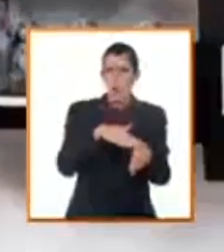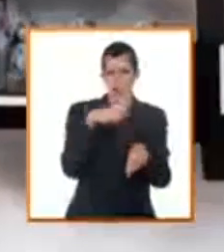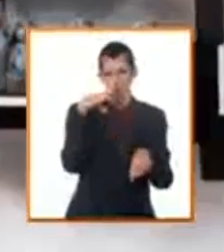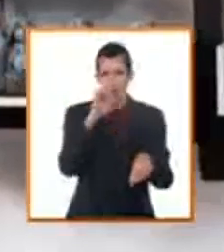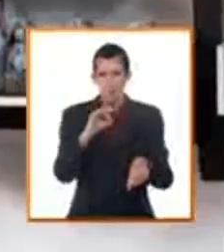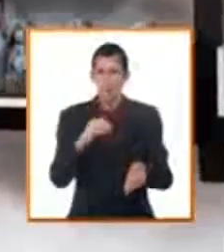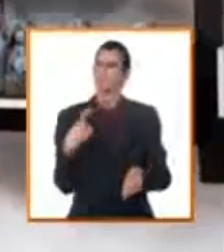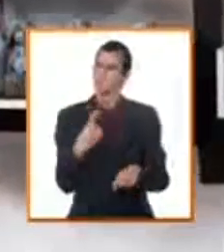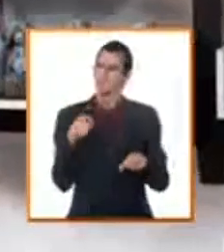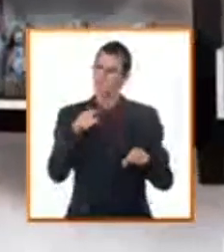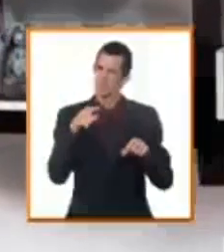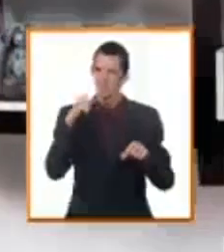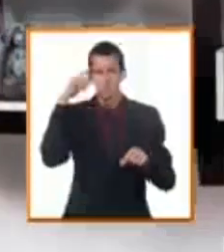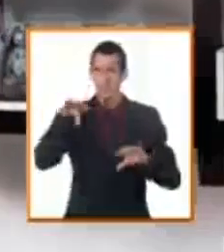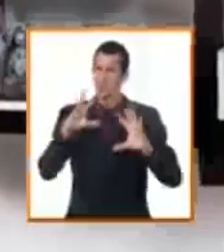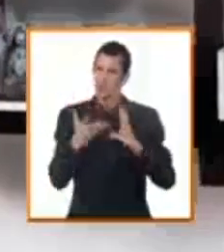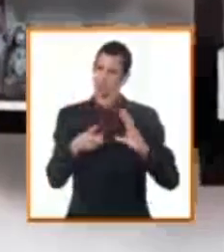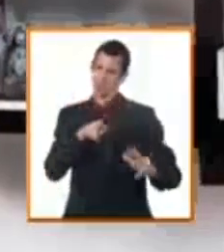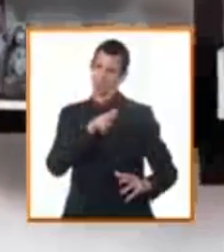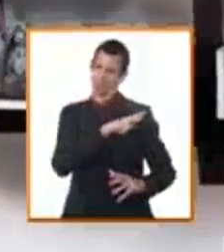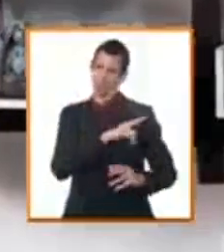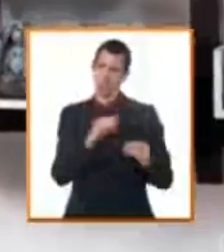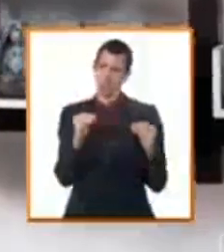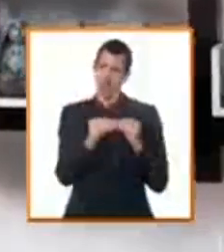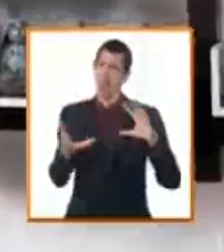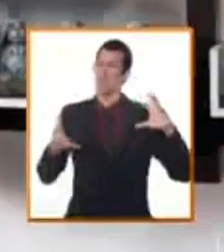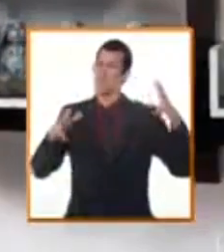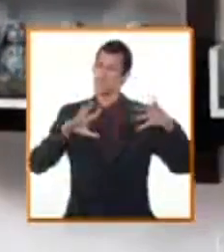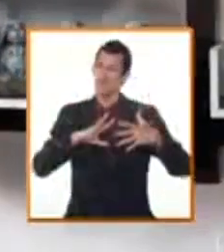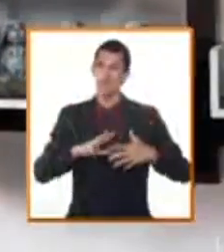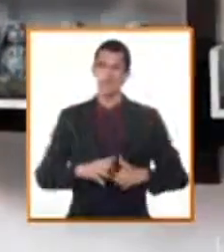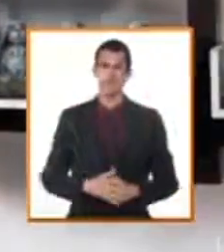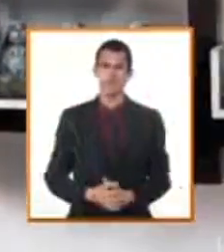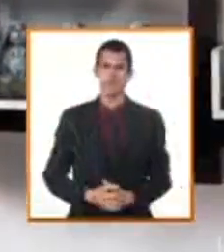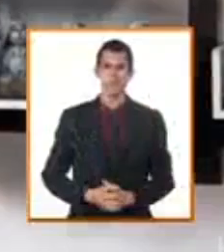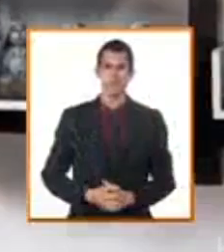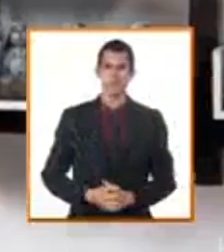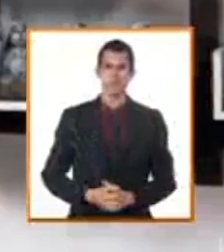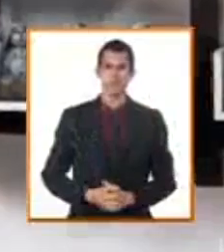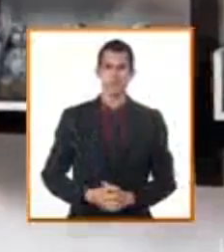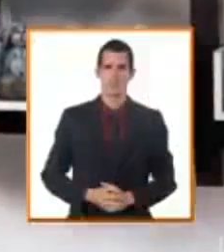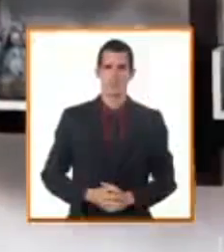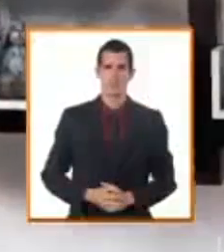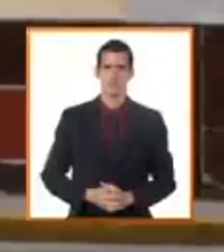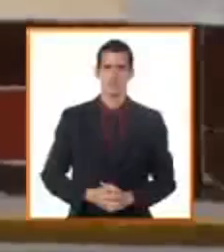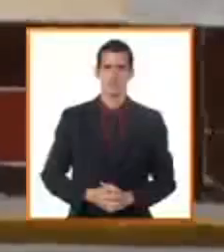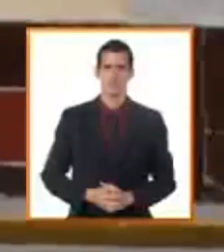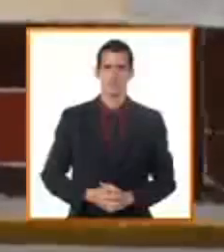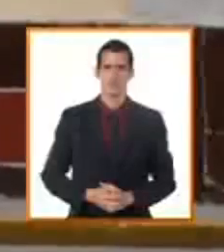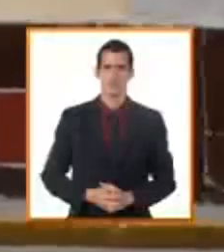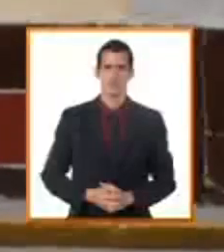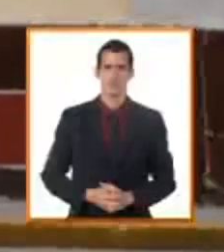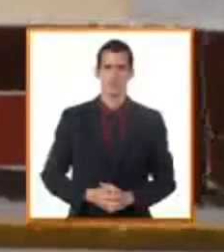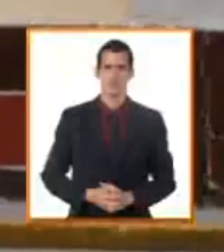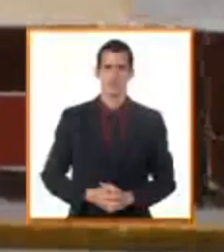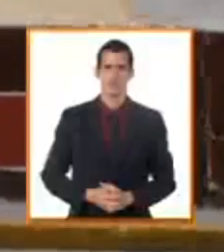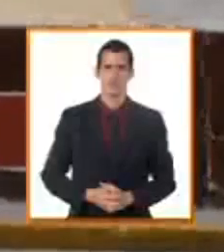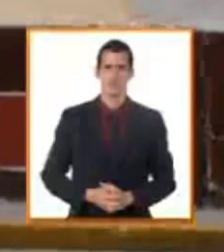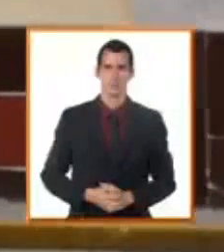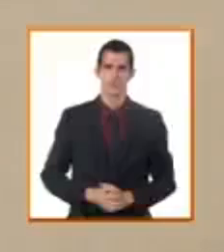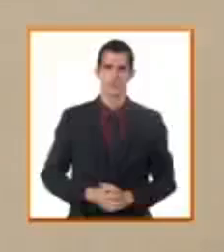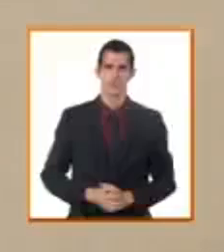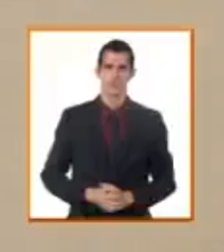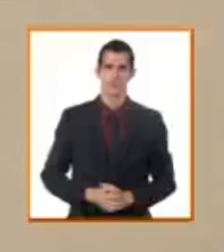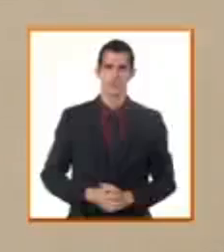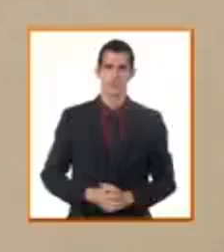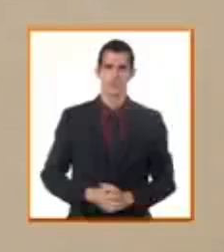y que nosotros tenemos una responsabilidad fundamental y esencial en representación de nuestro Estado. Un reporte de Ana Álvarez